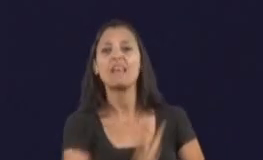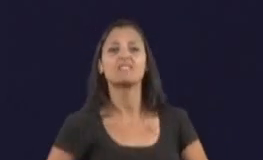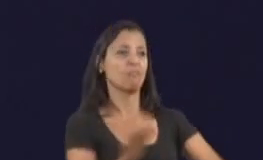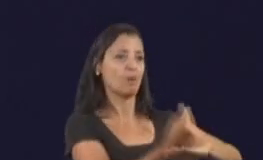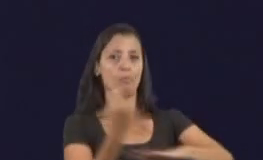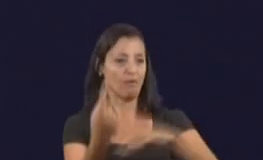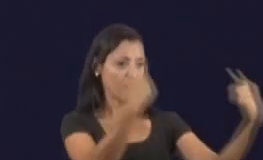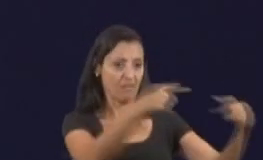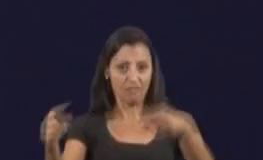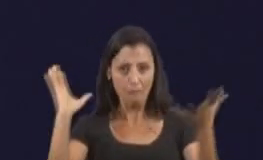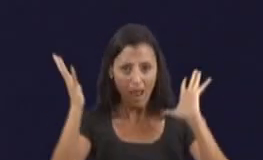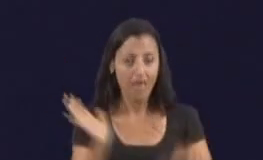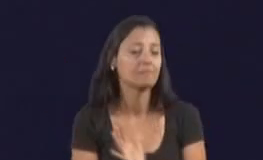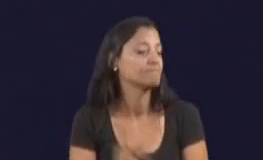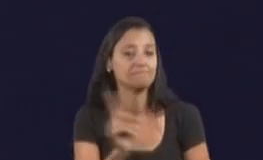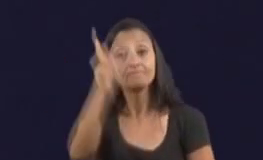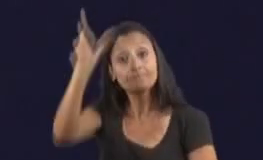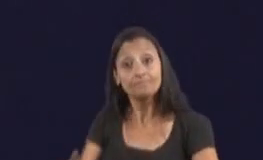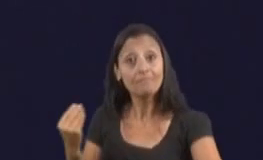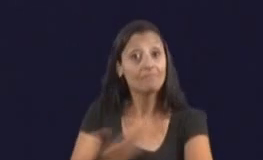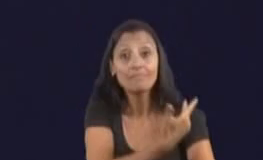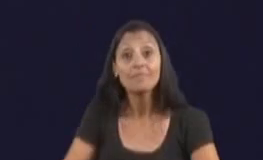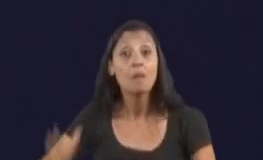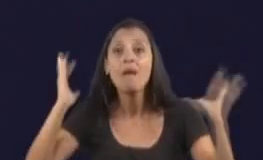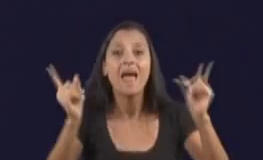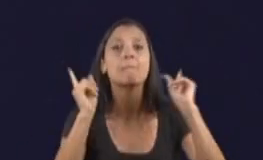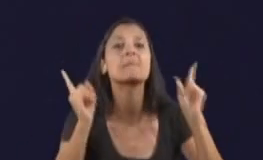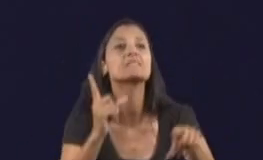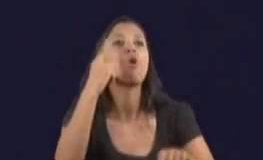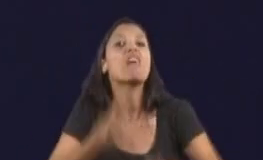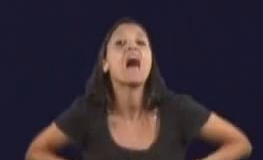es el mismo desde aquel día que nació,